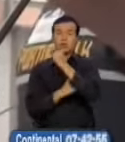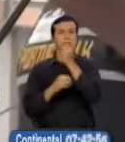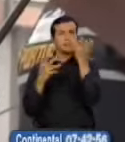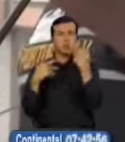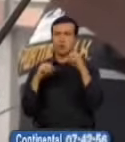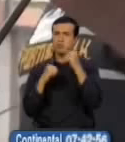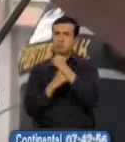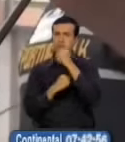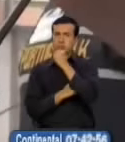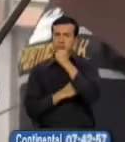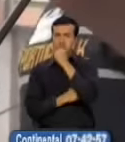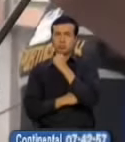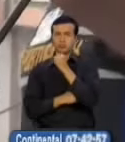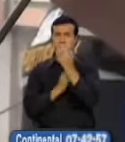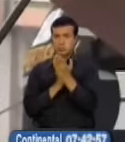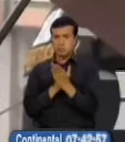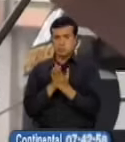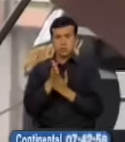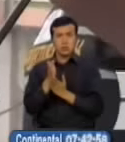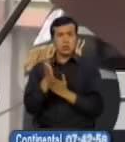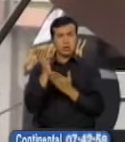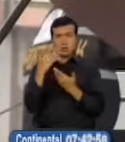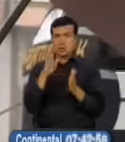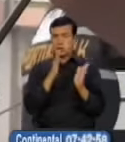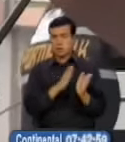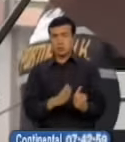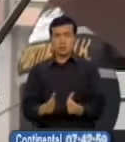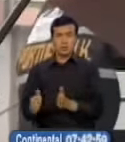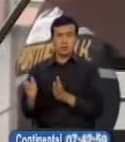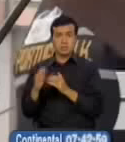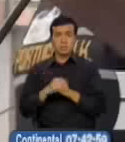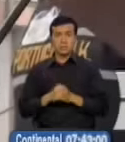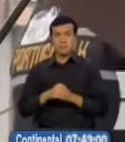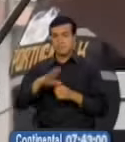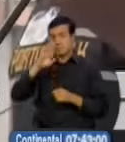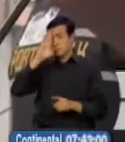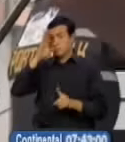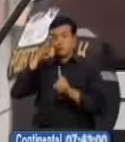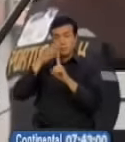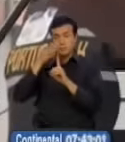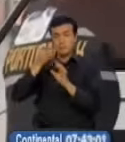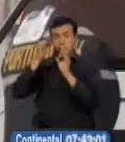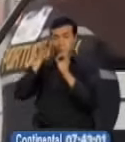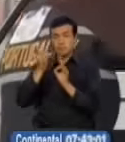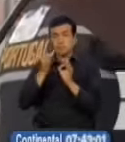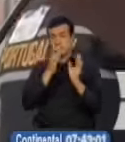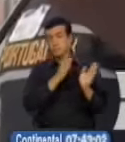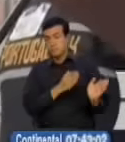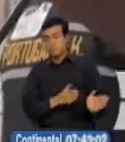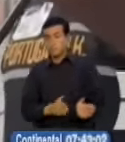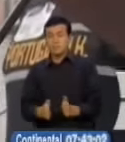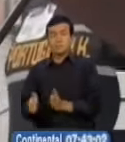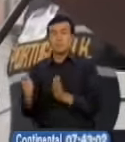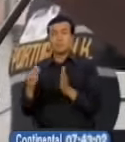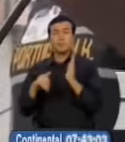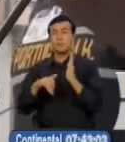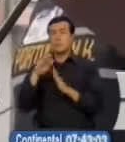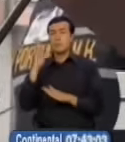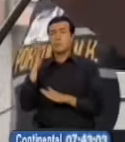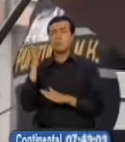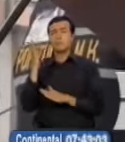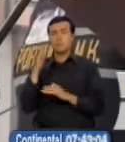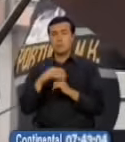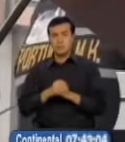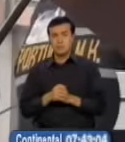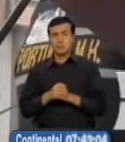puestas, el camino está definido, las metas en pleno cumplimiento y, sobre todo,